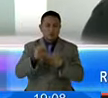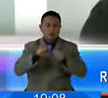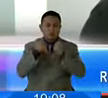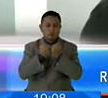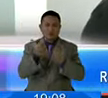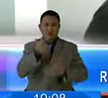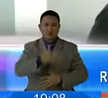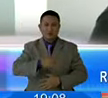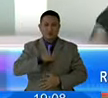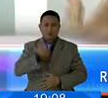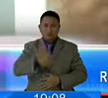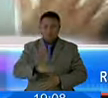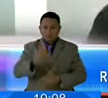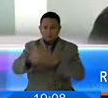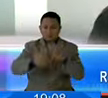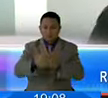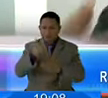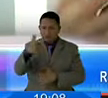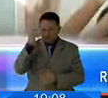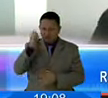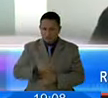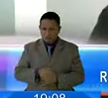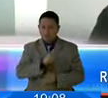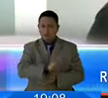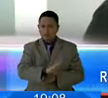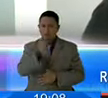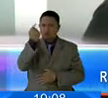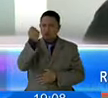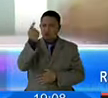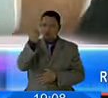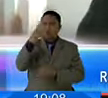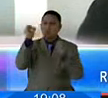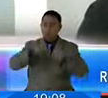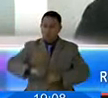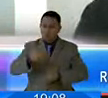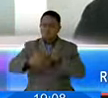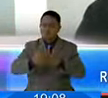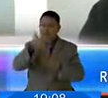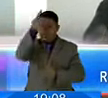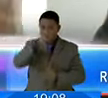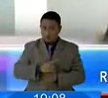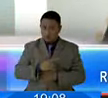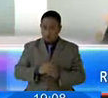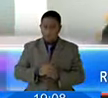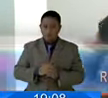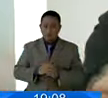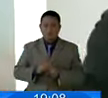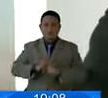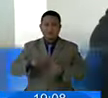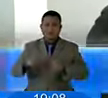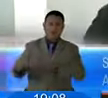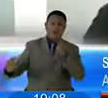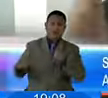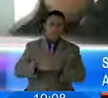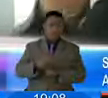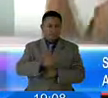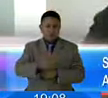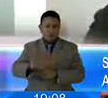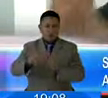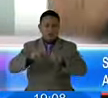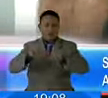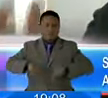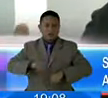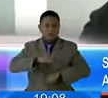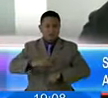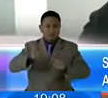civil realmente pueda tener una voz enérgica, fuerte, bien argumentada, no confrontativa, como muy bien dices, pero que queden